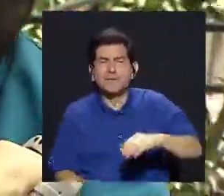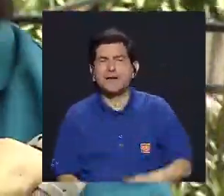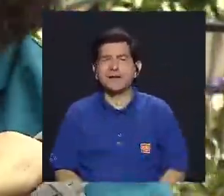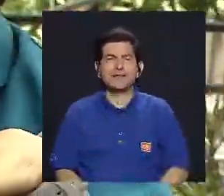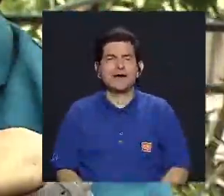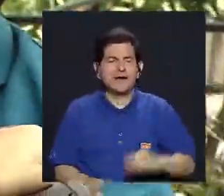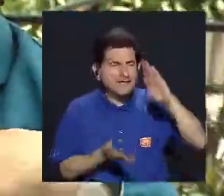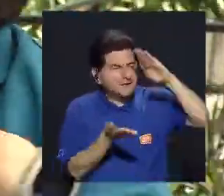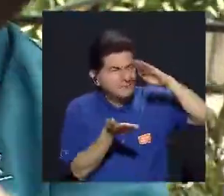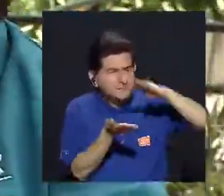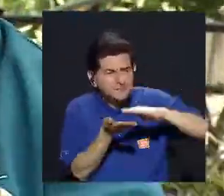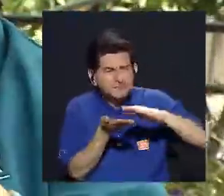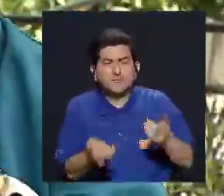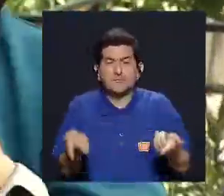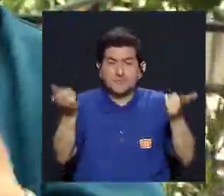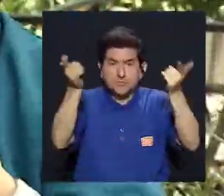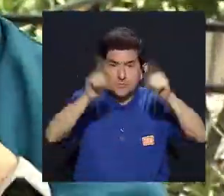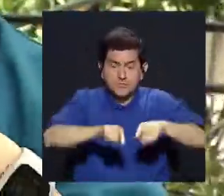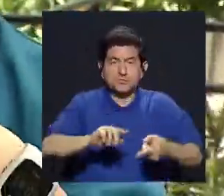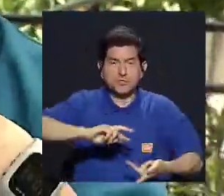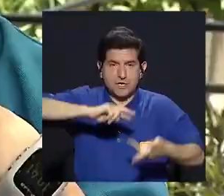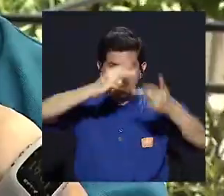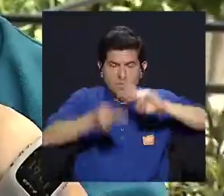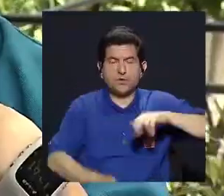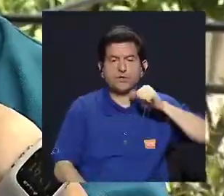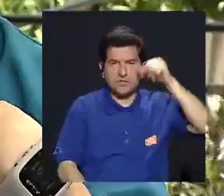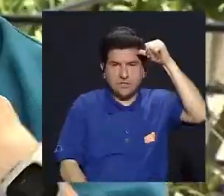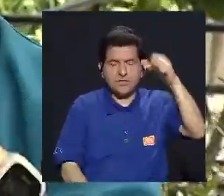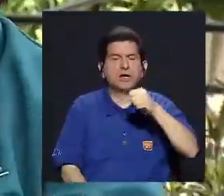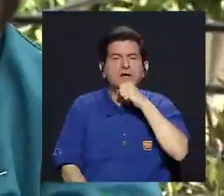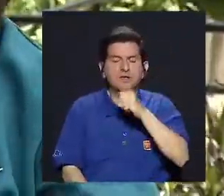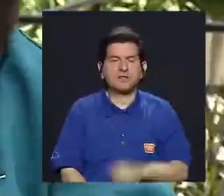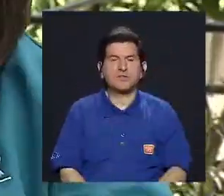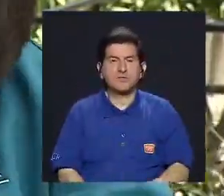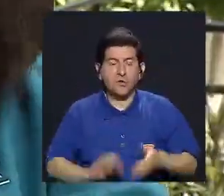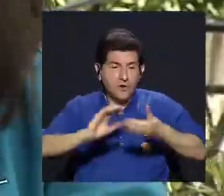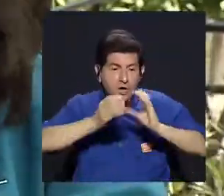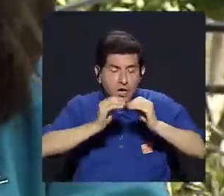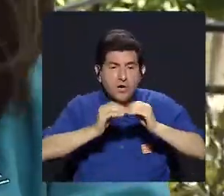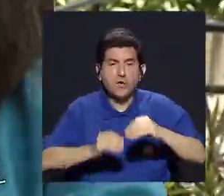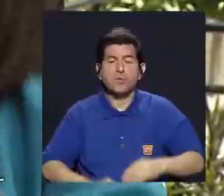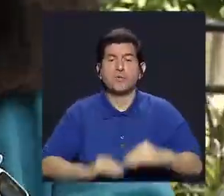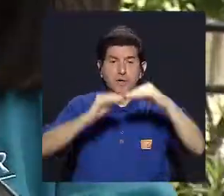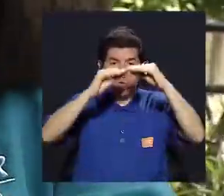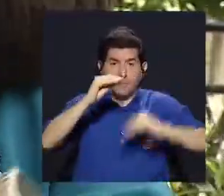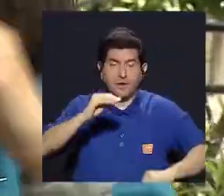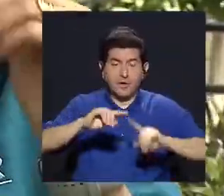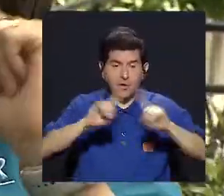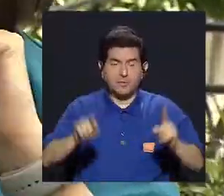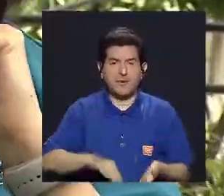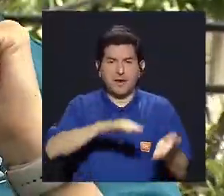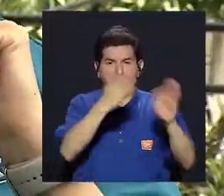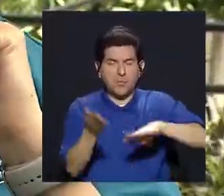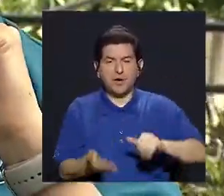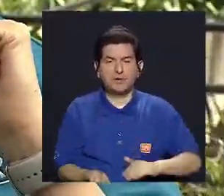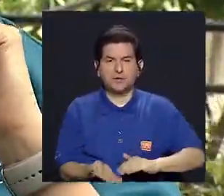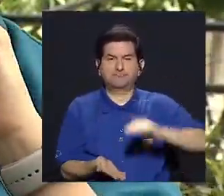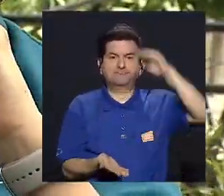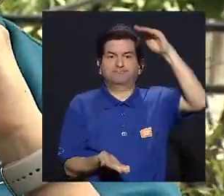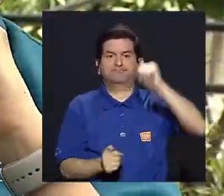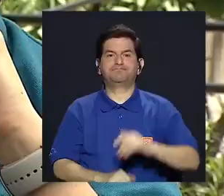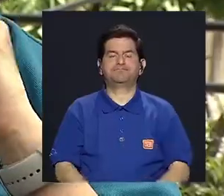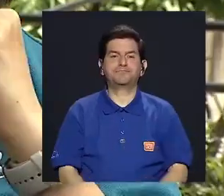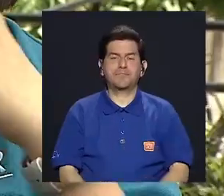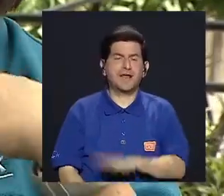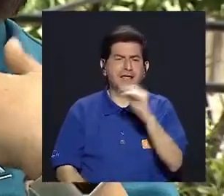muy muy baja y eso ocurre pasa al revés con los adultos mayores la incidencia es menor pero la mortalidad tenderá a ser más alta